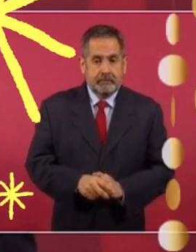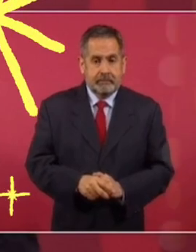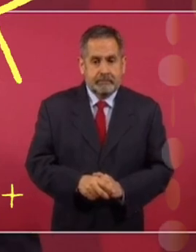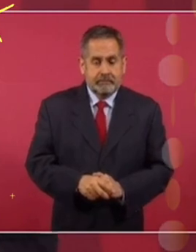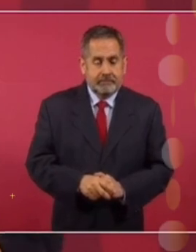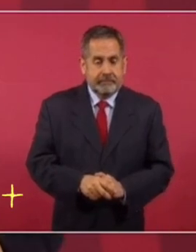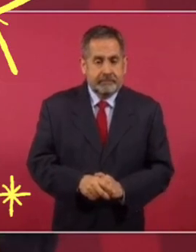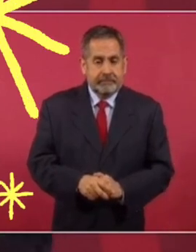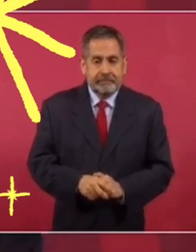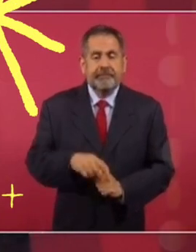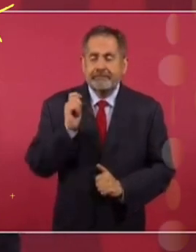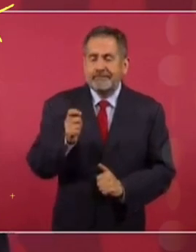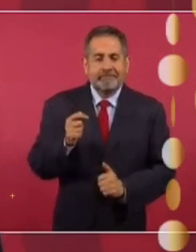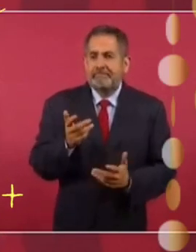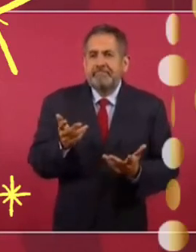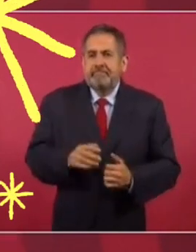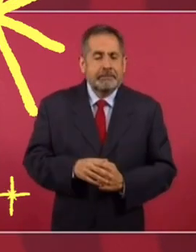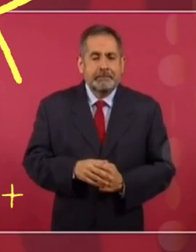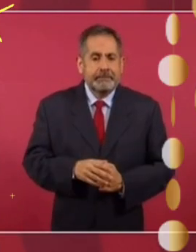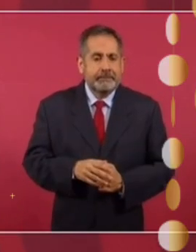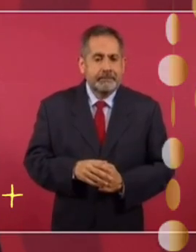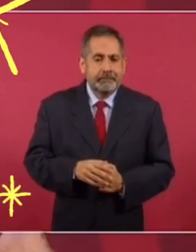Todo lo que sea,